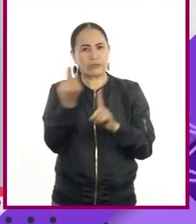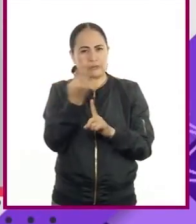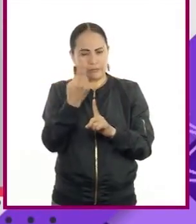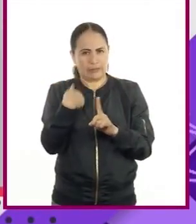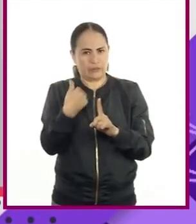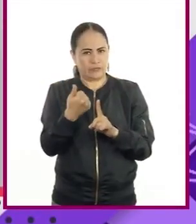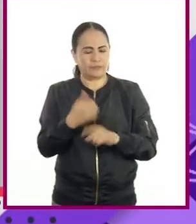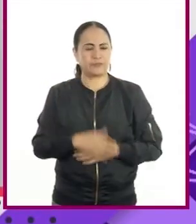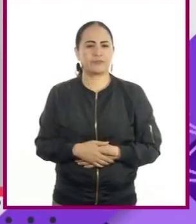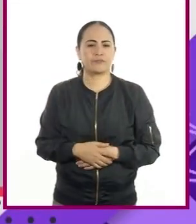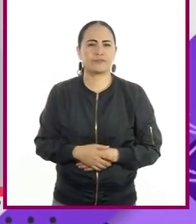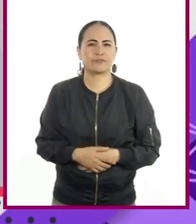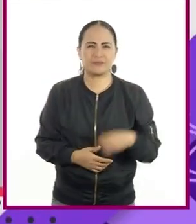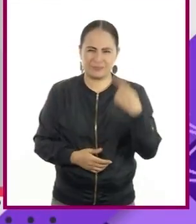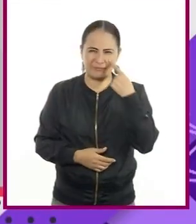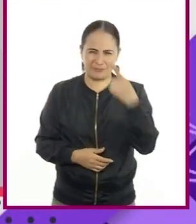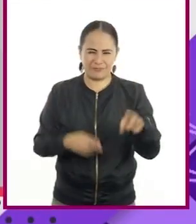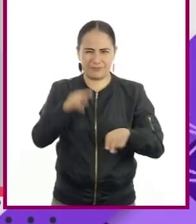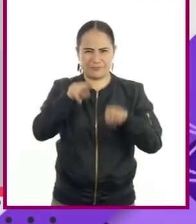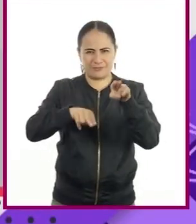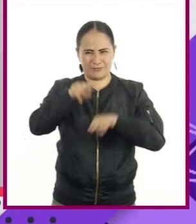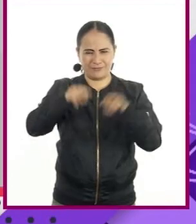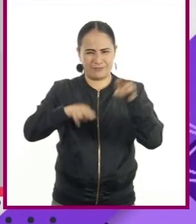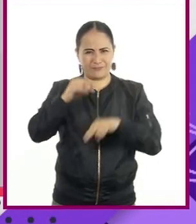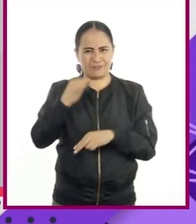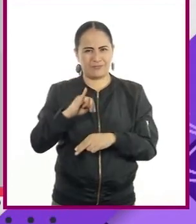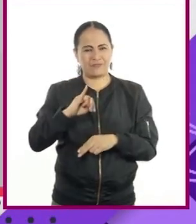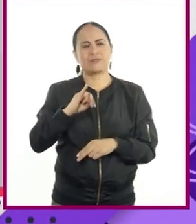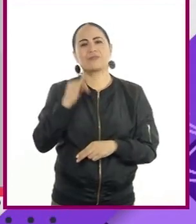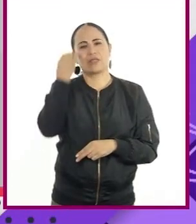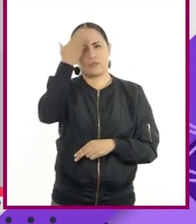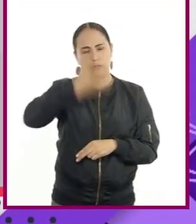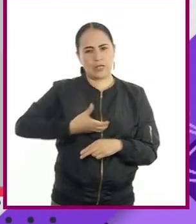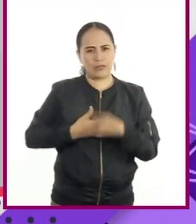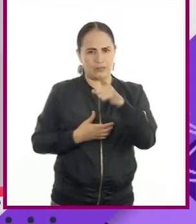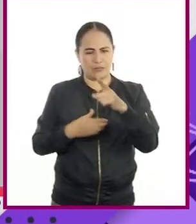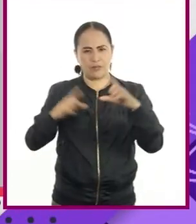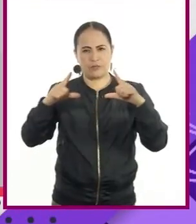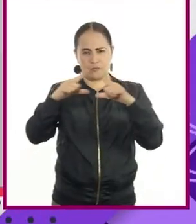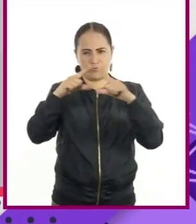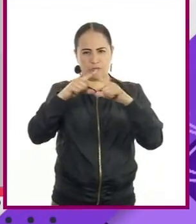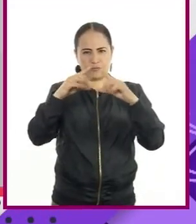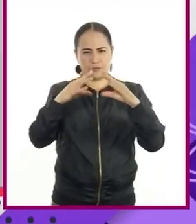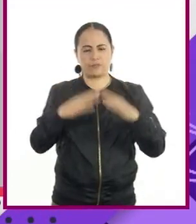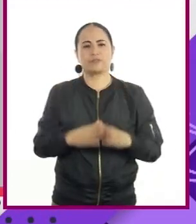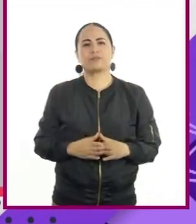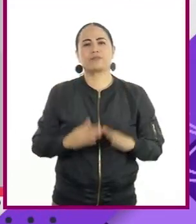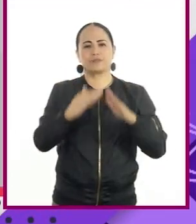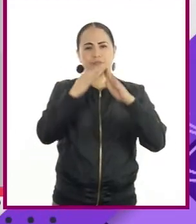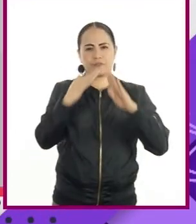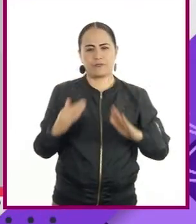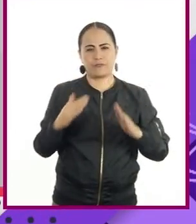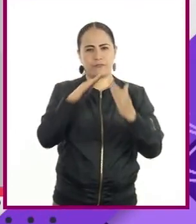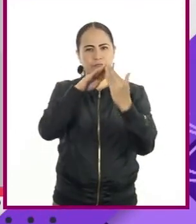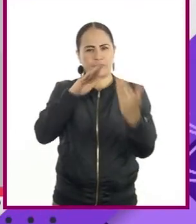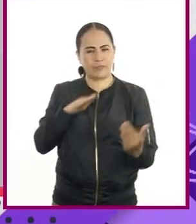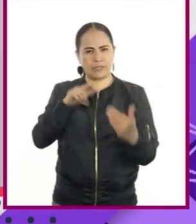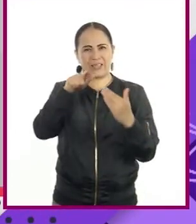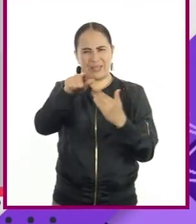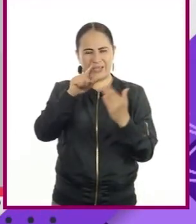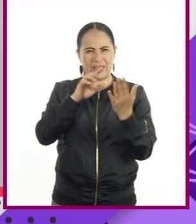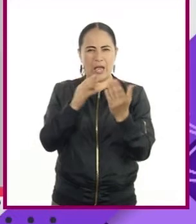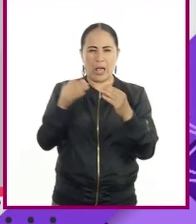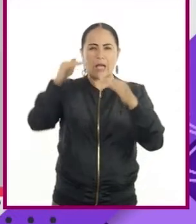Como pueden darse cuenta en el esquema que se proyecta, en la cúspide de la pirámide está la Constitución Política de los Estados